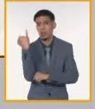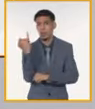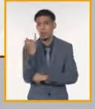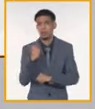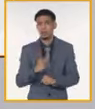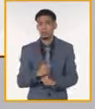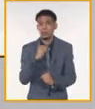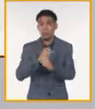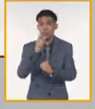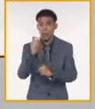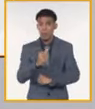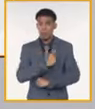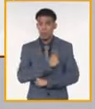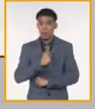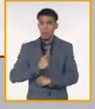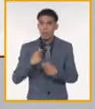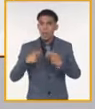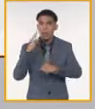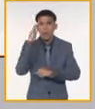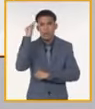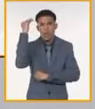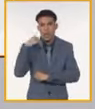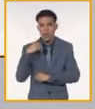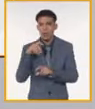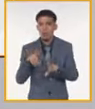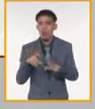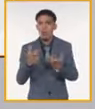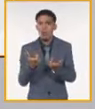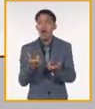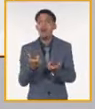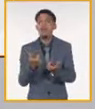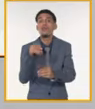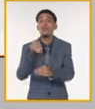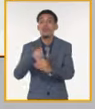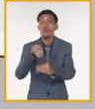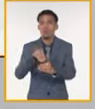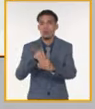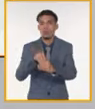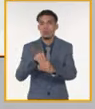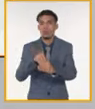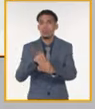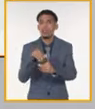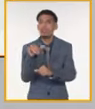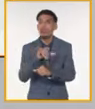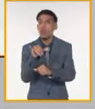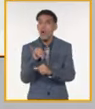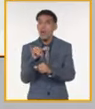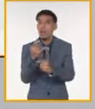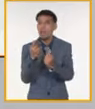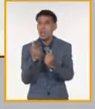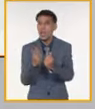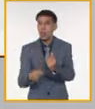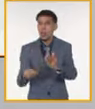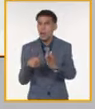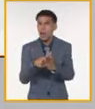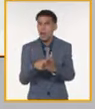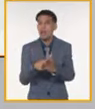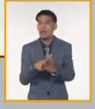trabajador por cuenta propia tiene que saber cuál es el origen de su fondo pero también tiene que saber cuál es el destino de esas ganancias Hacia dónde van